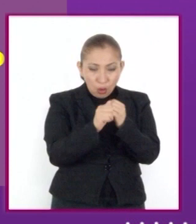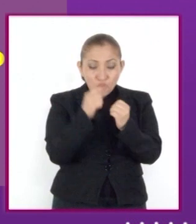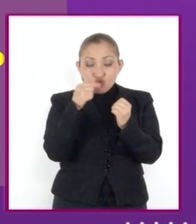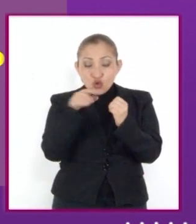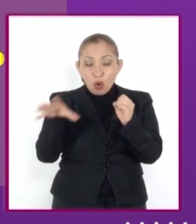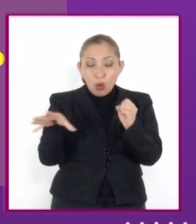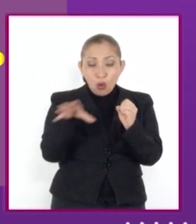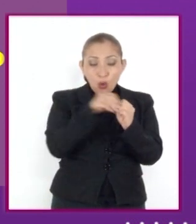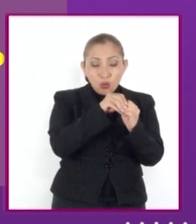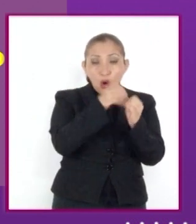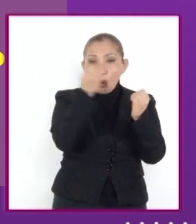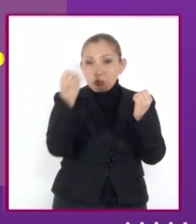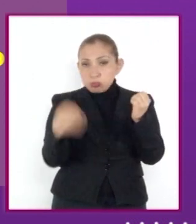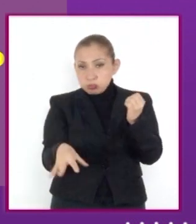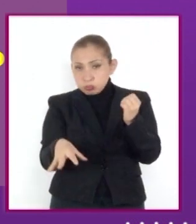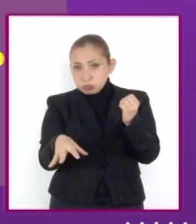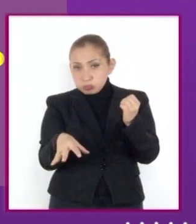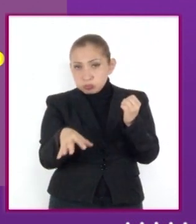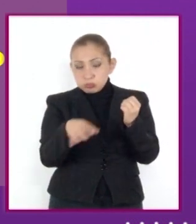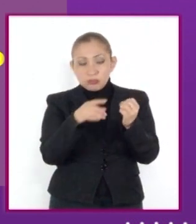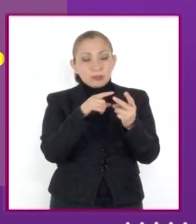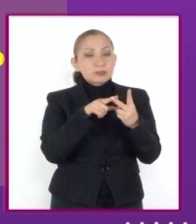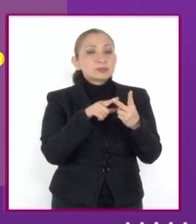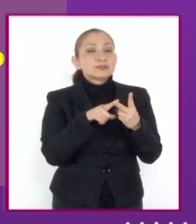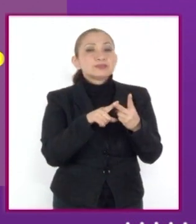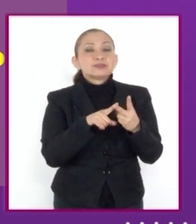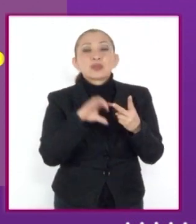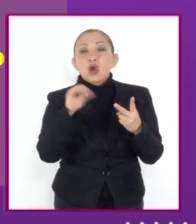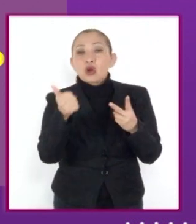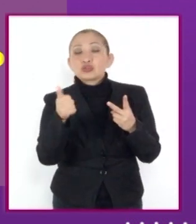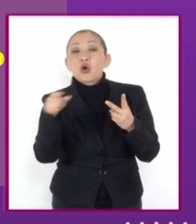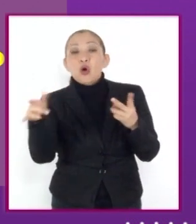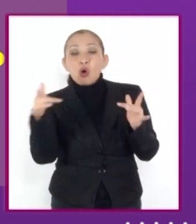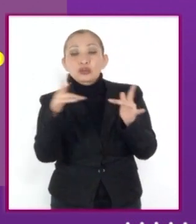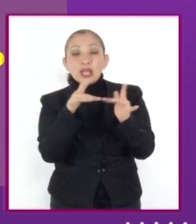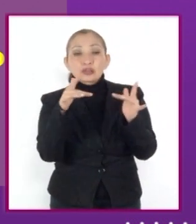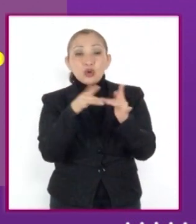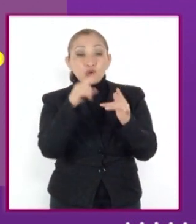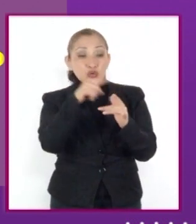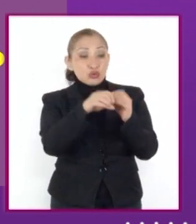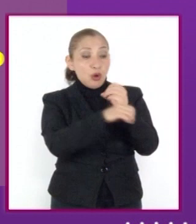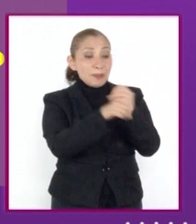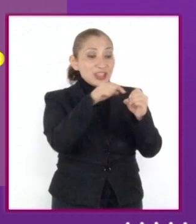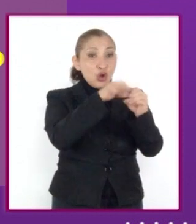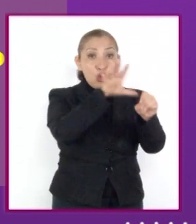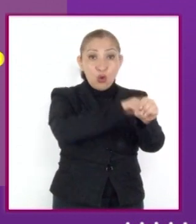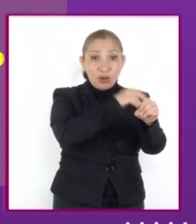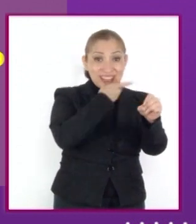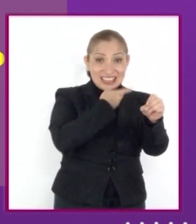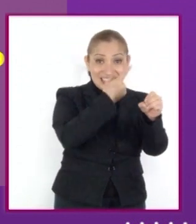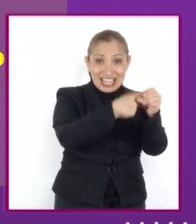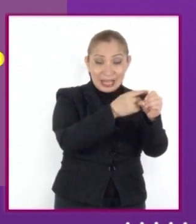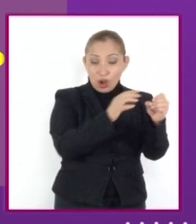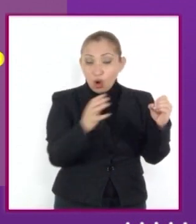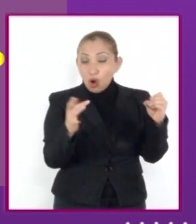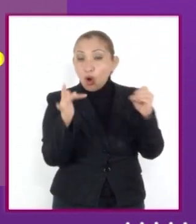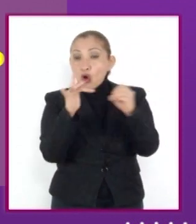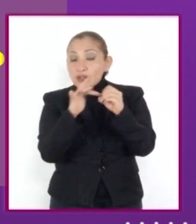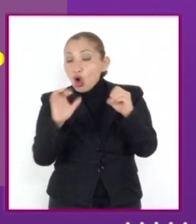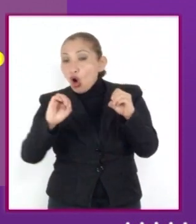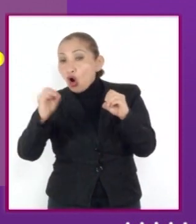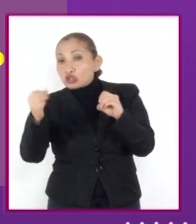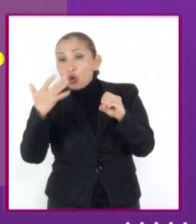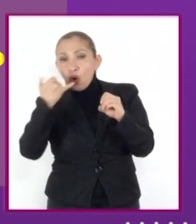de ellos cede cargas y el otro las gana. Por contacto, si un cuerpo electrizado se pone en contacto con